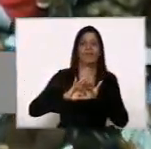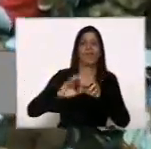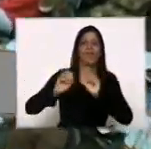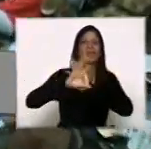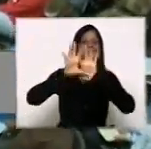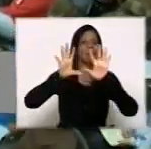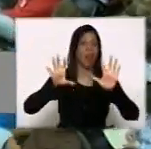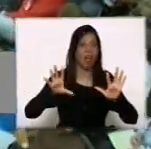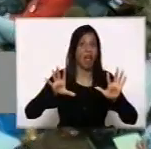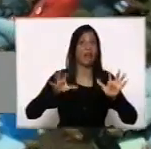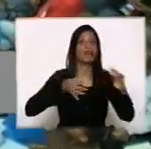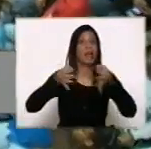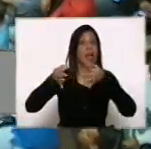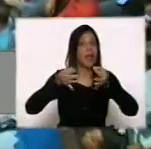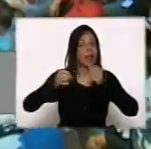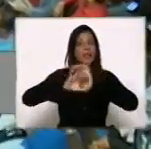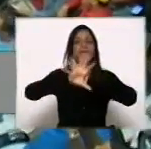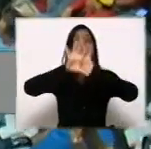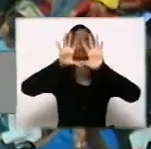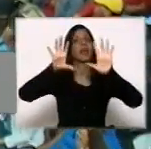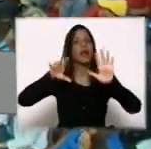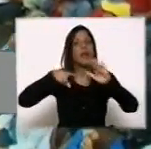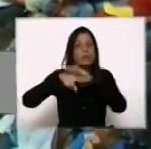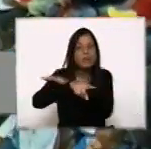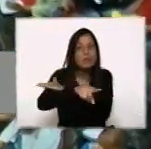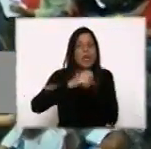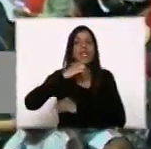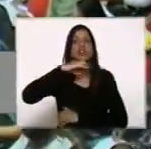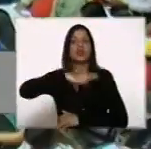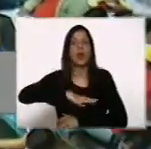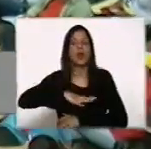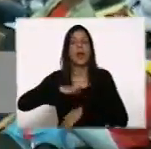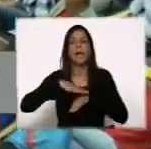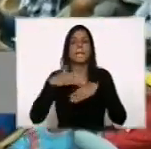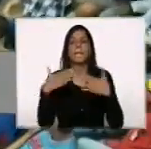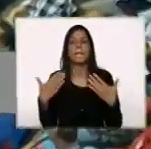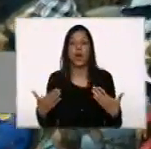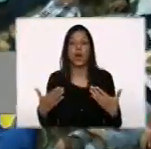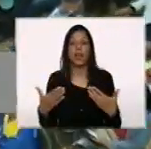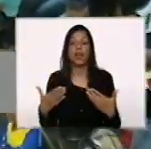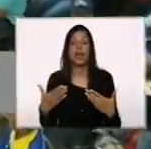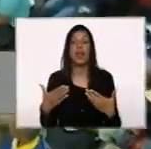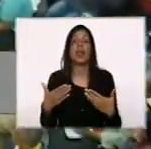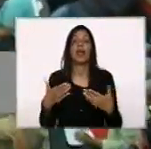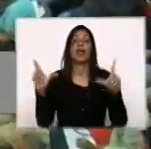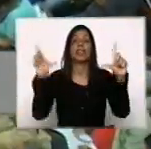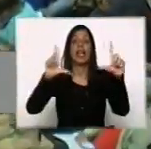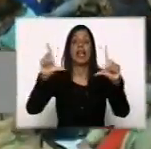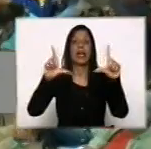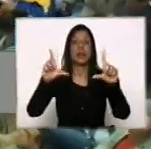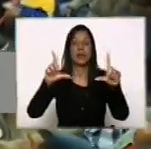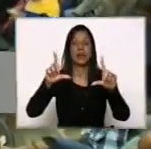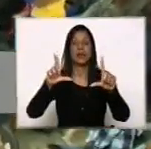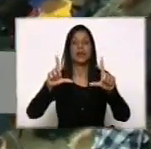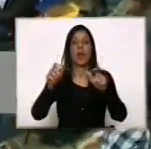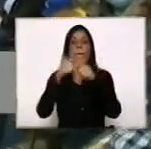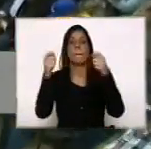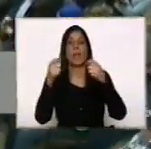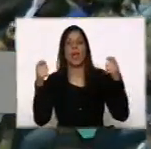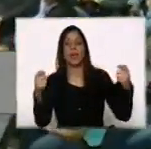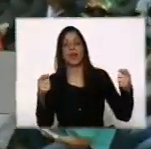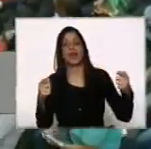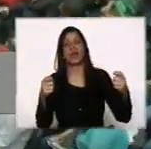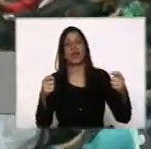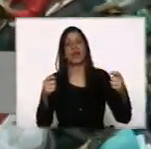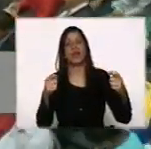ir pues hasta estos conocimientos históricos, bueno, porque la gran campaña, una de las grandes campañas, además de la guerra económica,